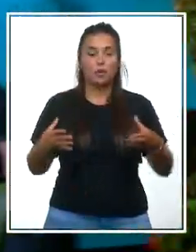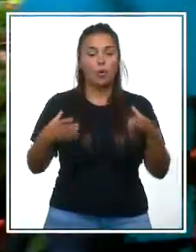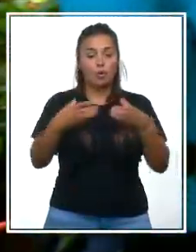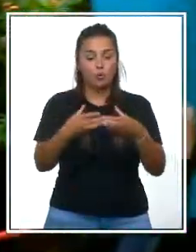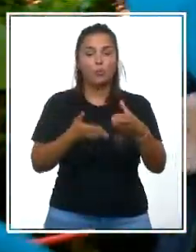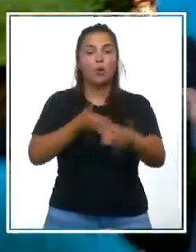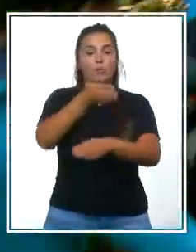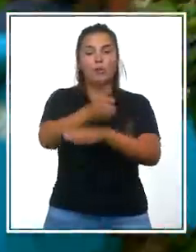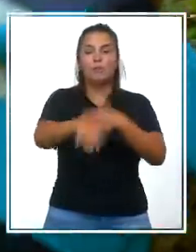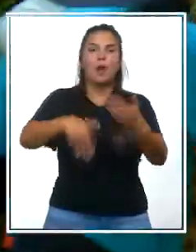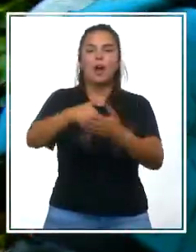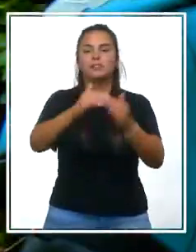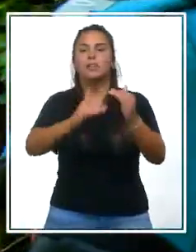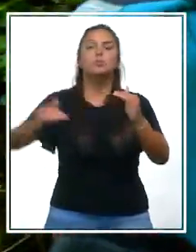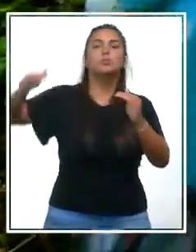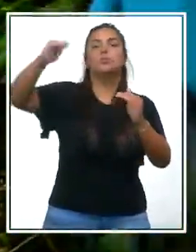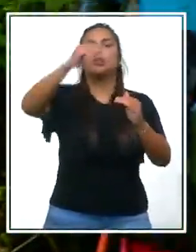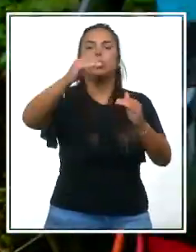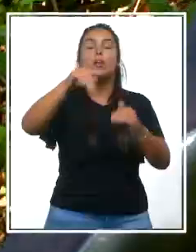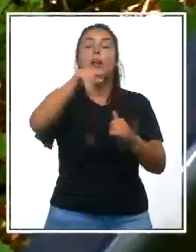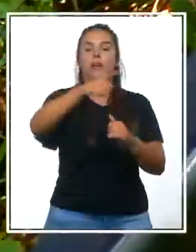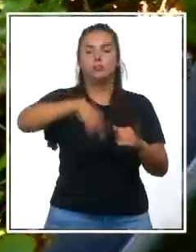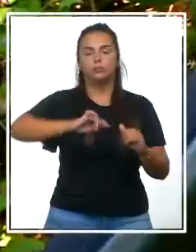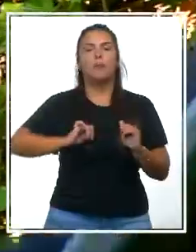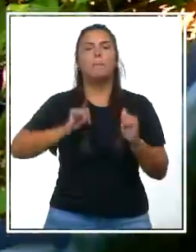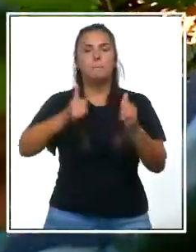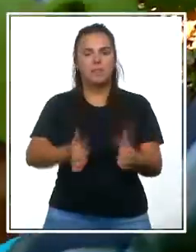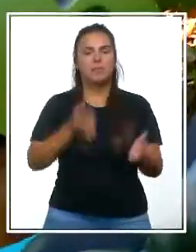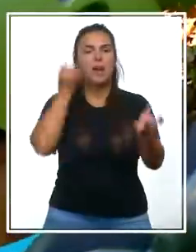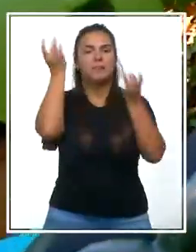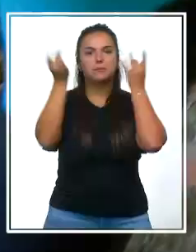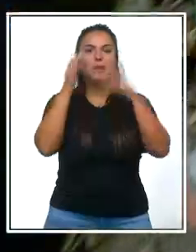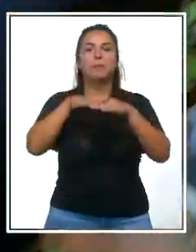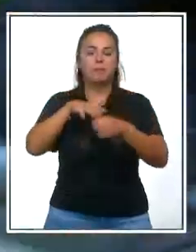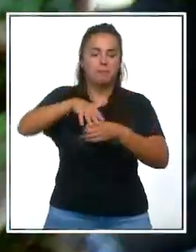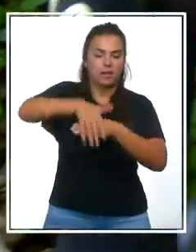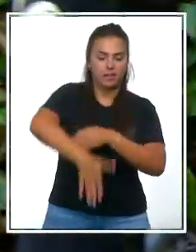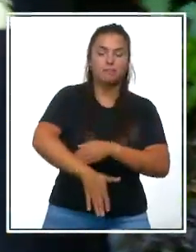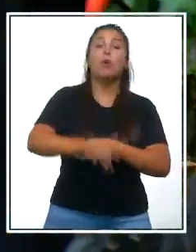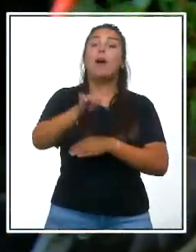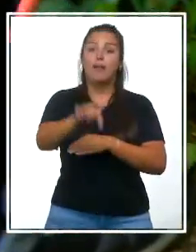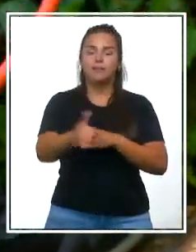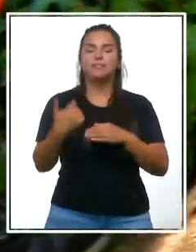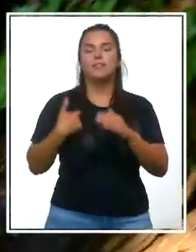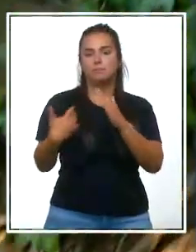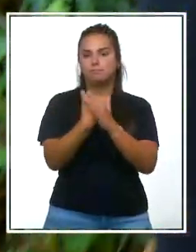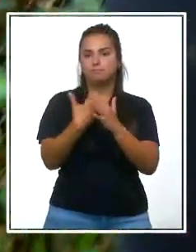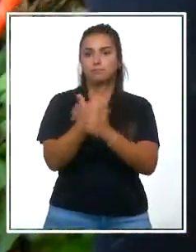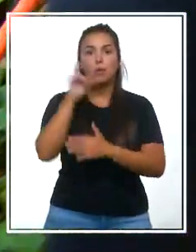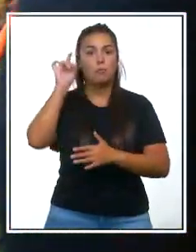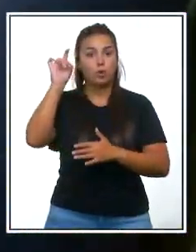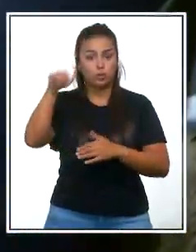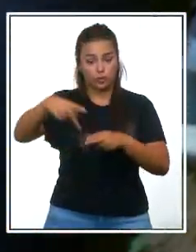grupo hasta una parte superior en la que vamos a empezar la actividad del barranquismo. Ahí nos han dado explicaciones los